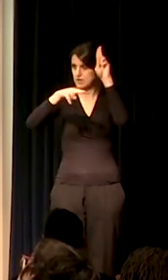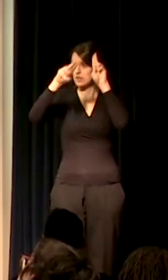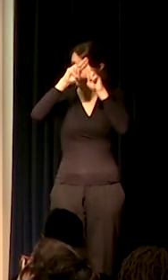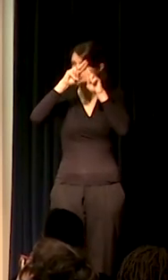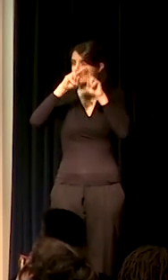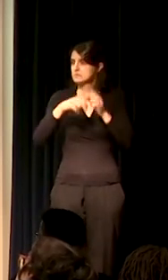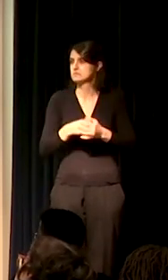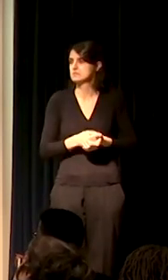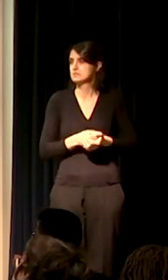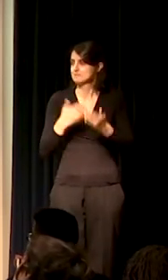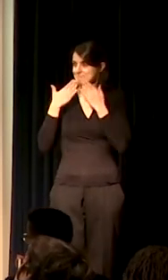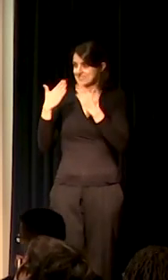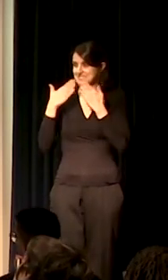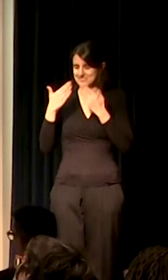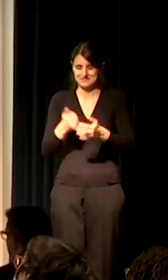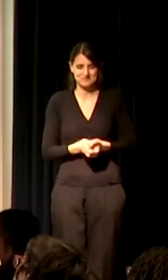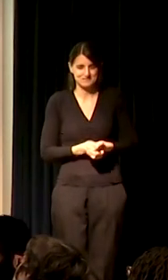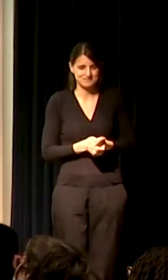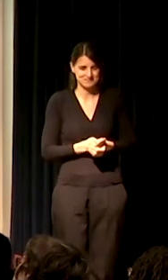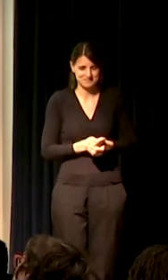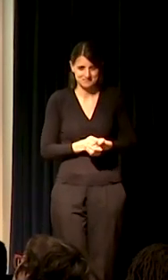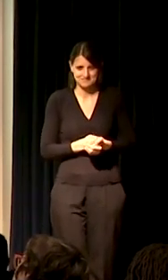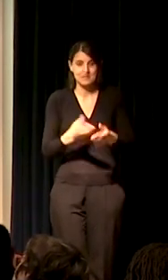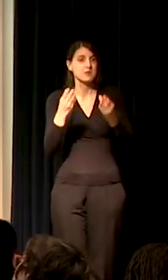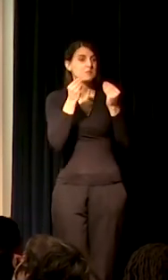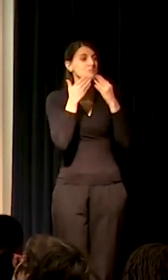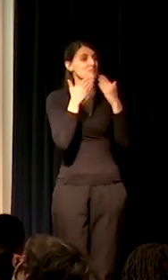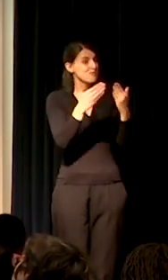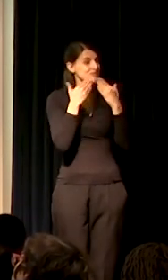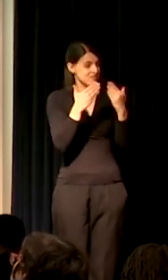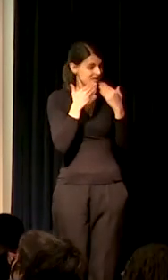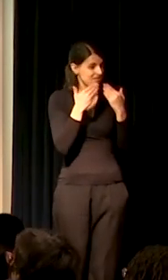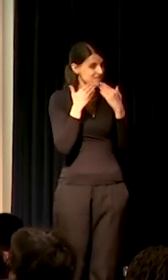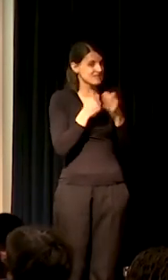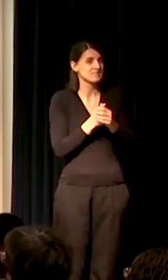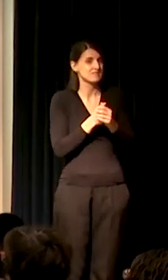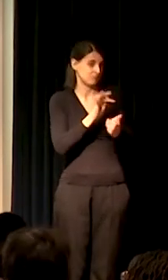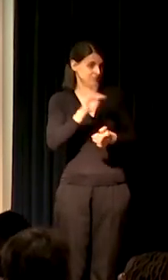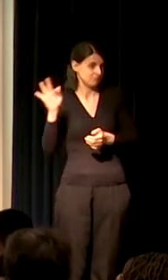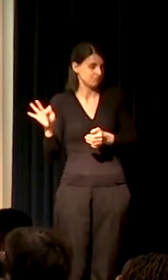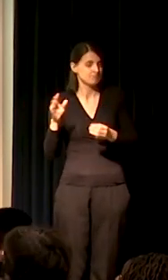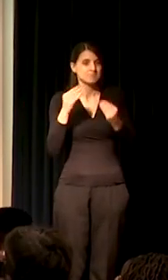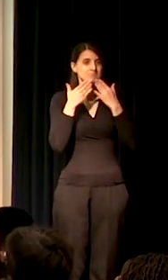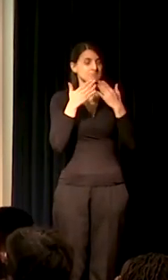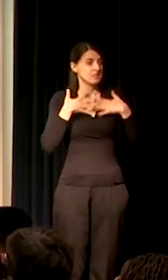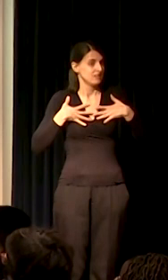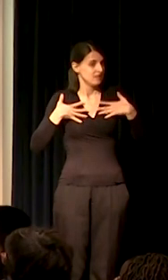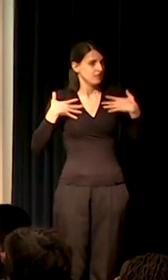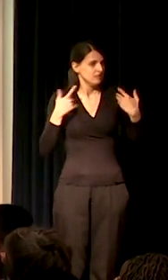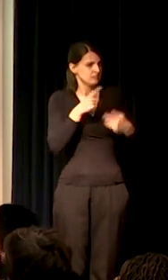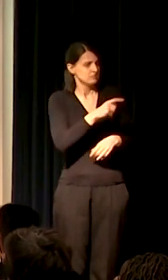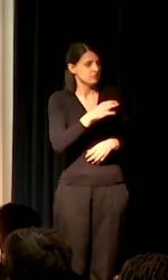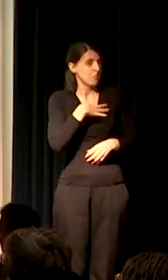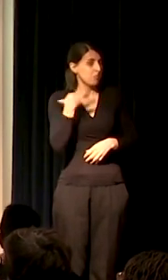que ens pertoqui. Gracias. Muchísimas gracias, Montse. La verdad es que me alegro tener la posibilidad